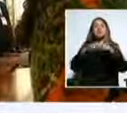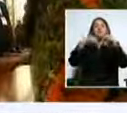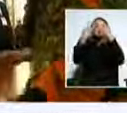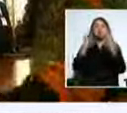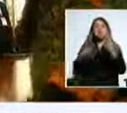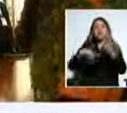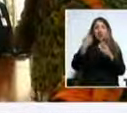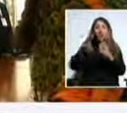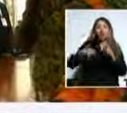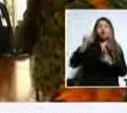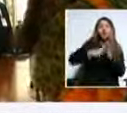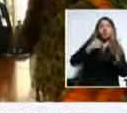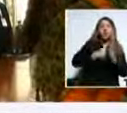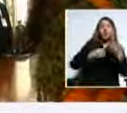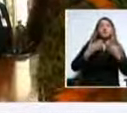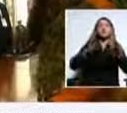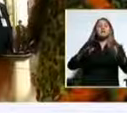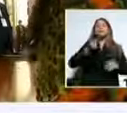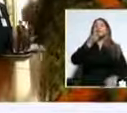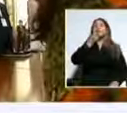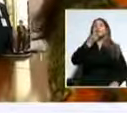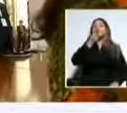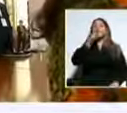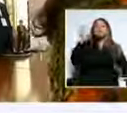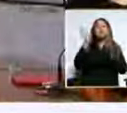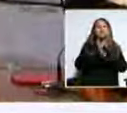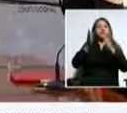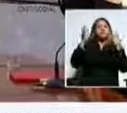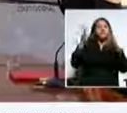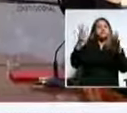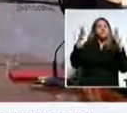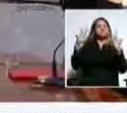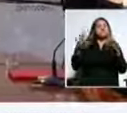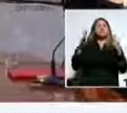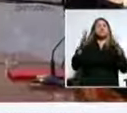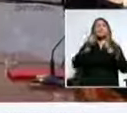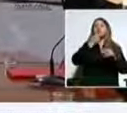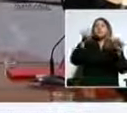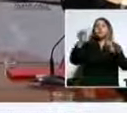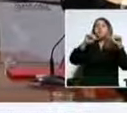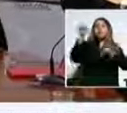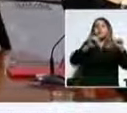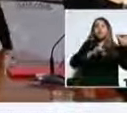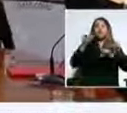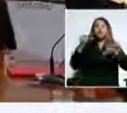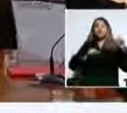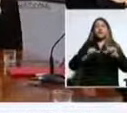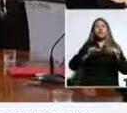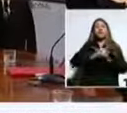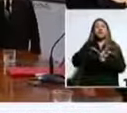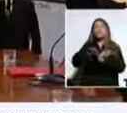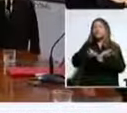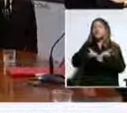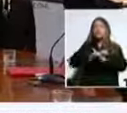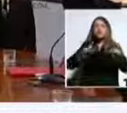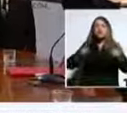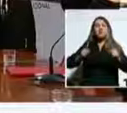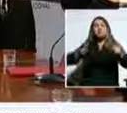empiece la ceremonia sin que esté perfectamente claro qué es lo que pasa afuera